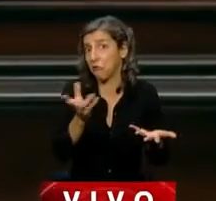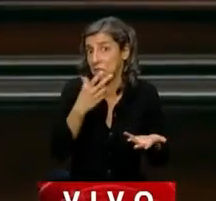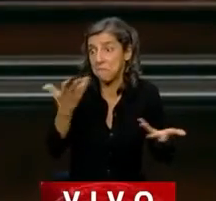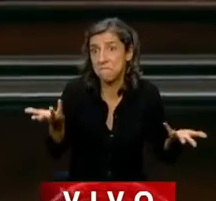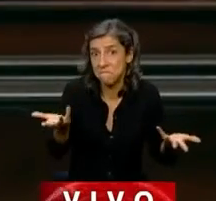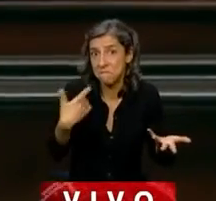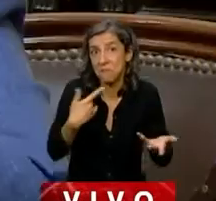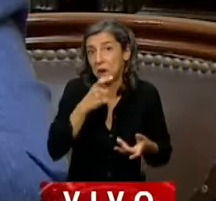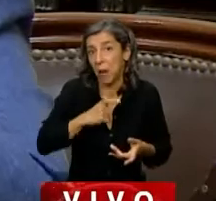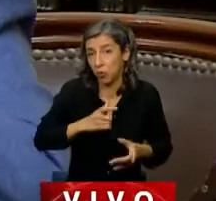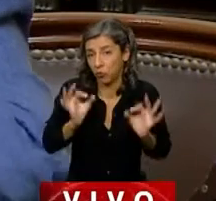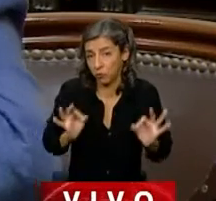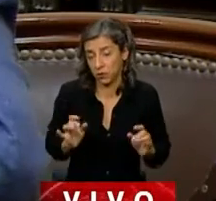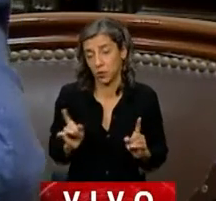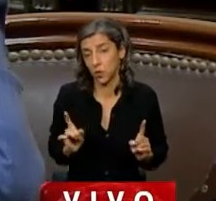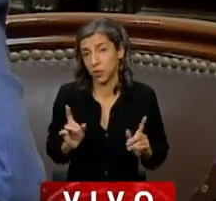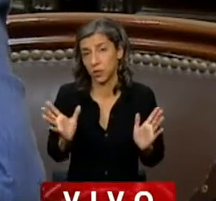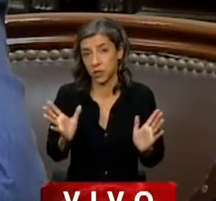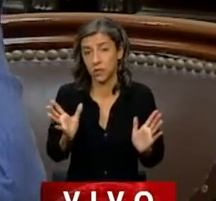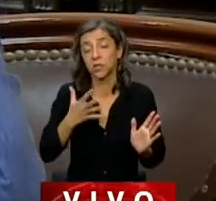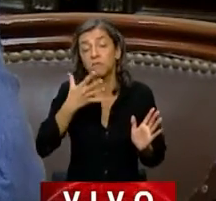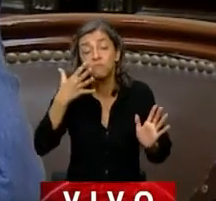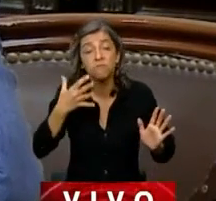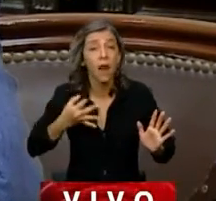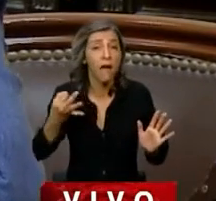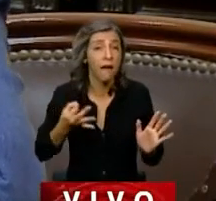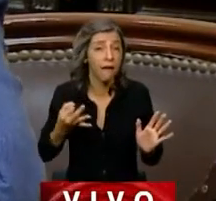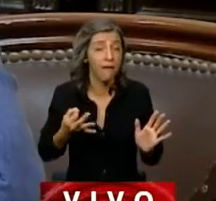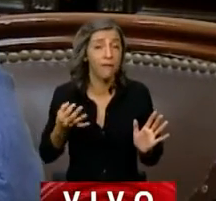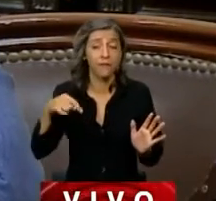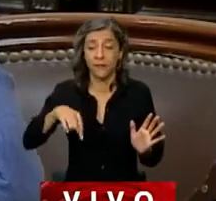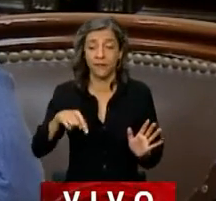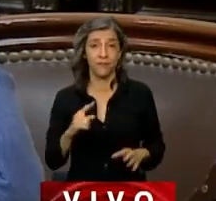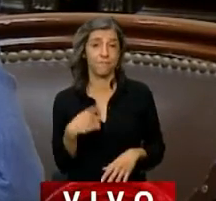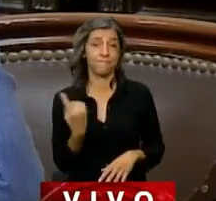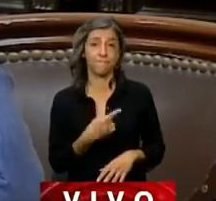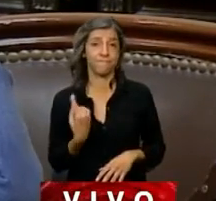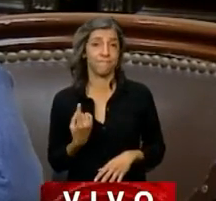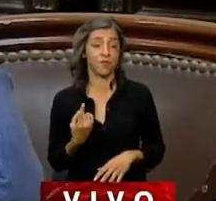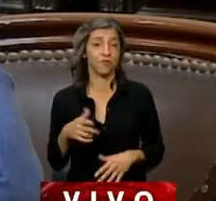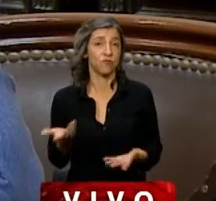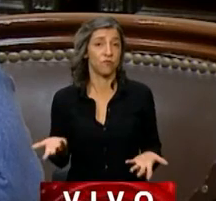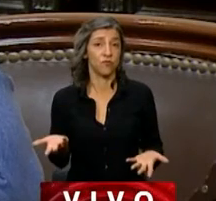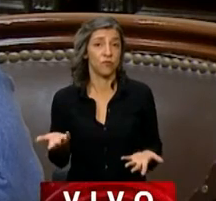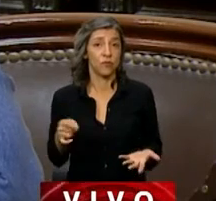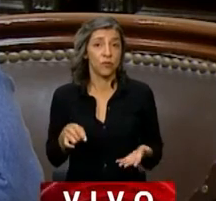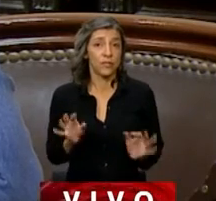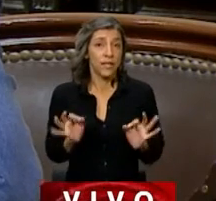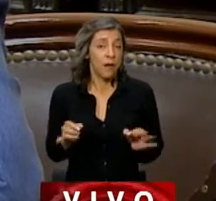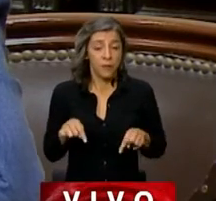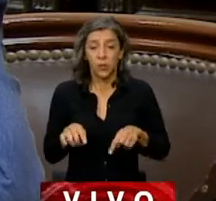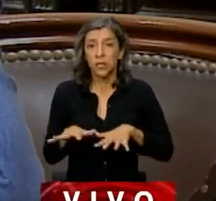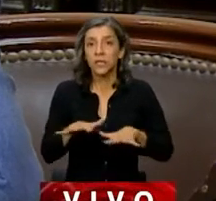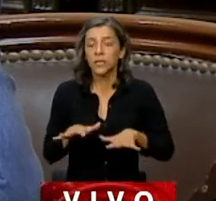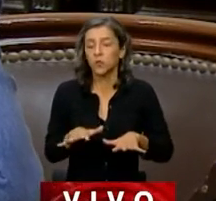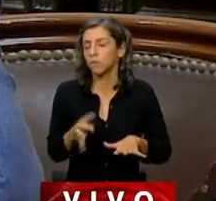ha sido suficiente, pero la realidad es que hoy estamos ante una situación muy particular.